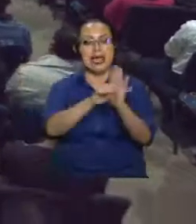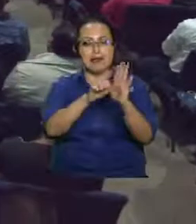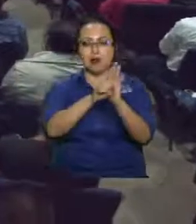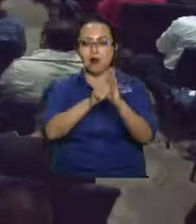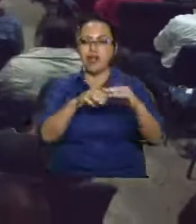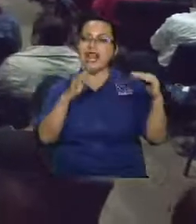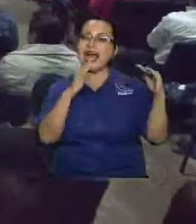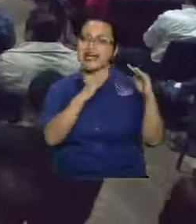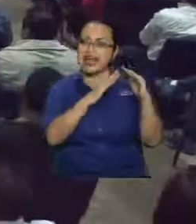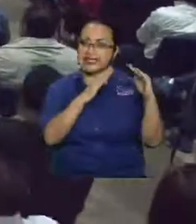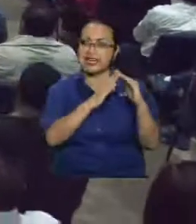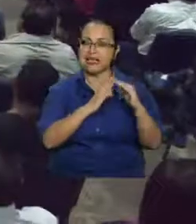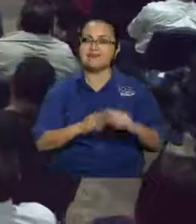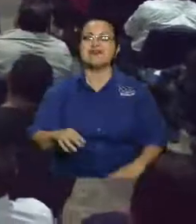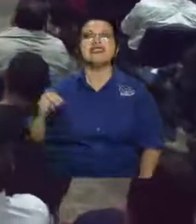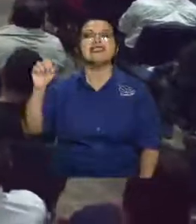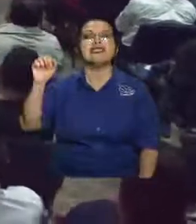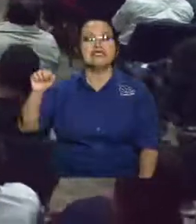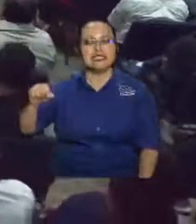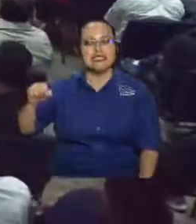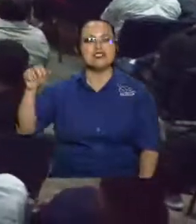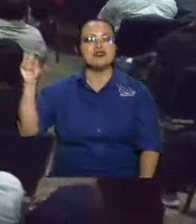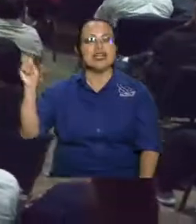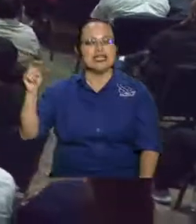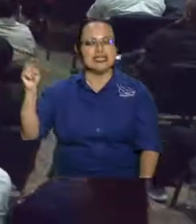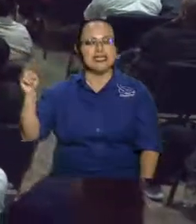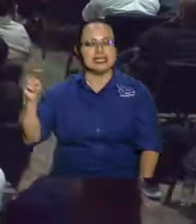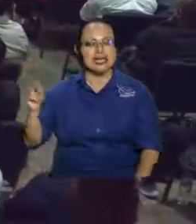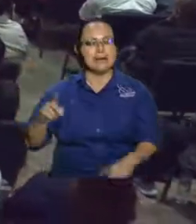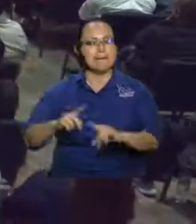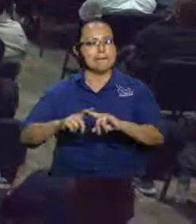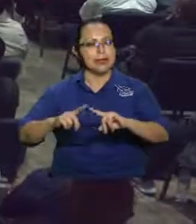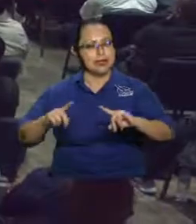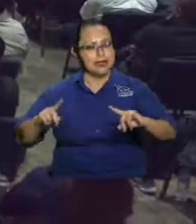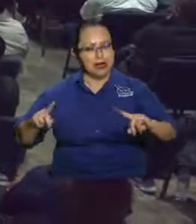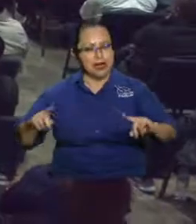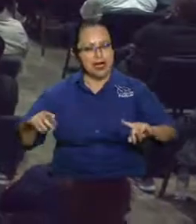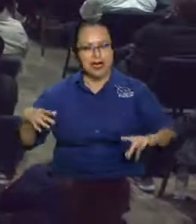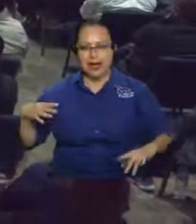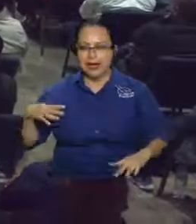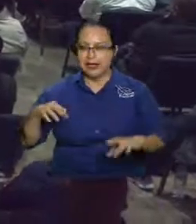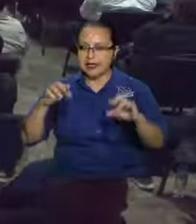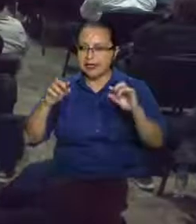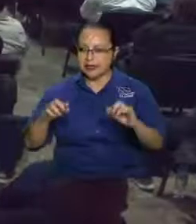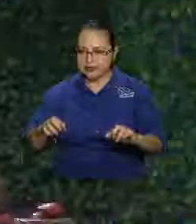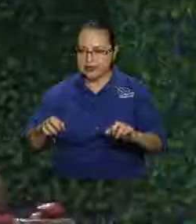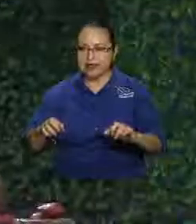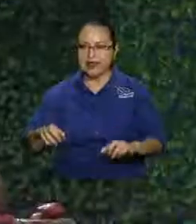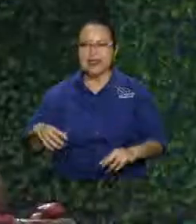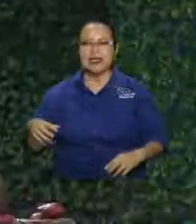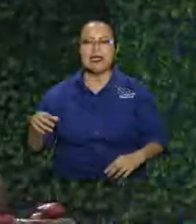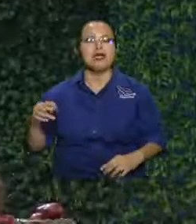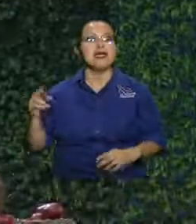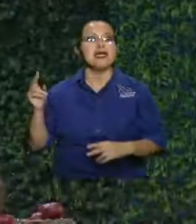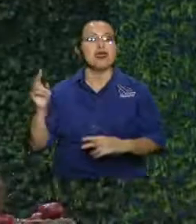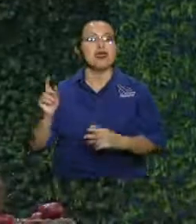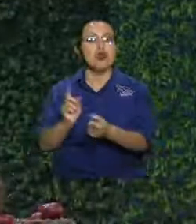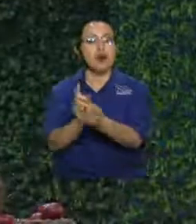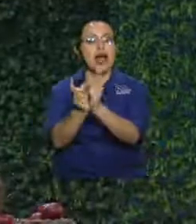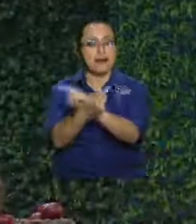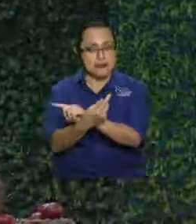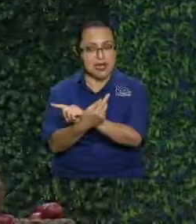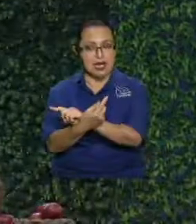Porque digamos, por ejemplo, la casa. Sí es una necesidad, pero hay gente que lo vuelve una necesidad diagonal